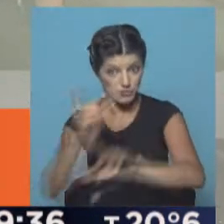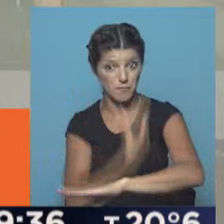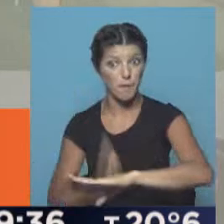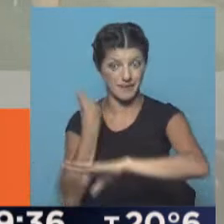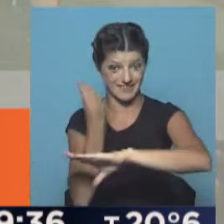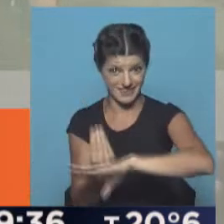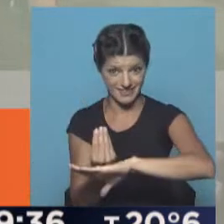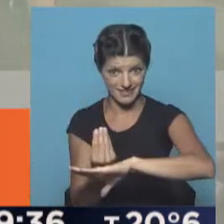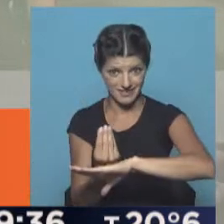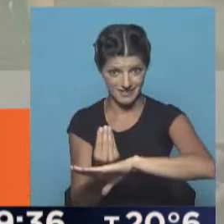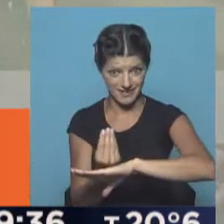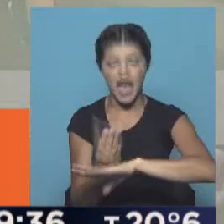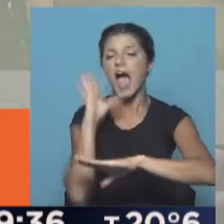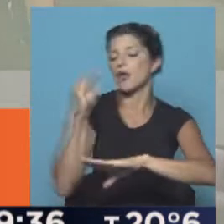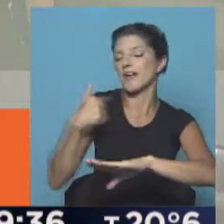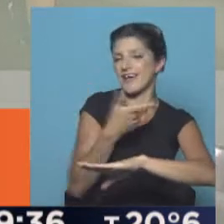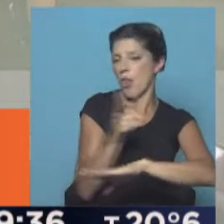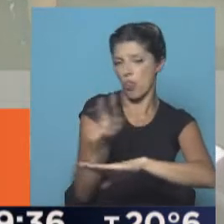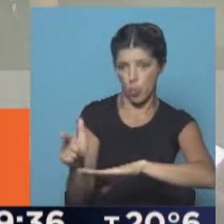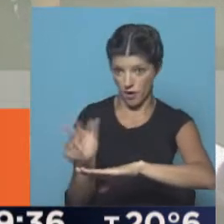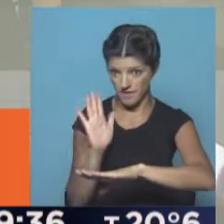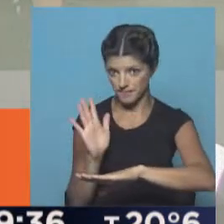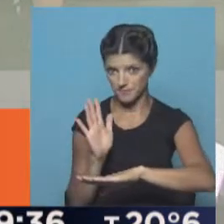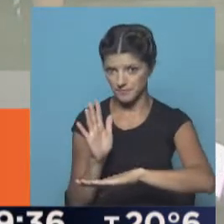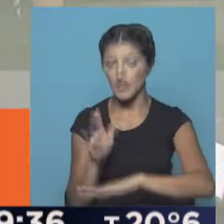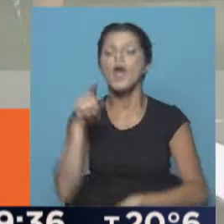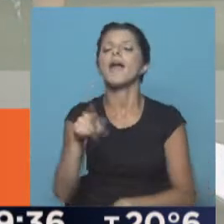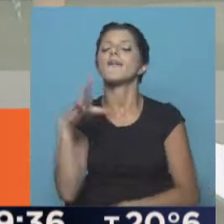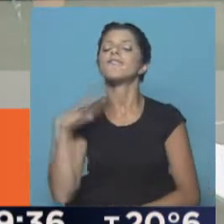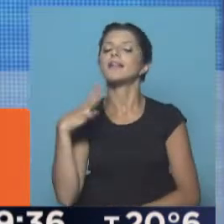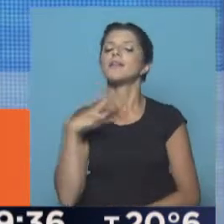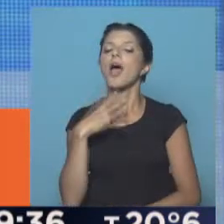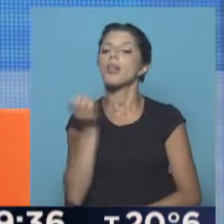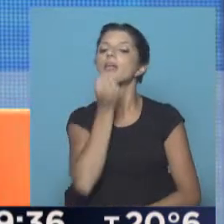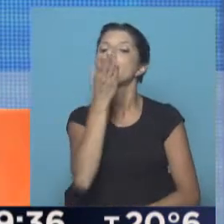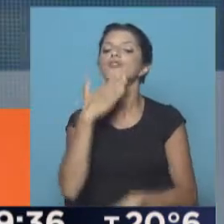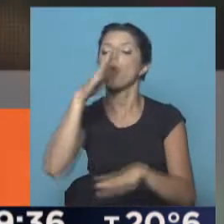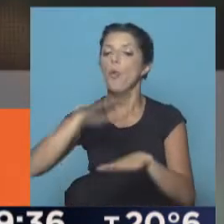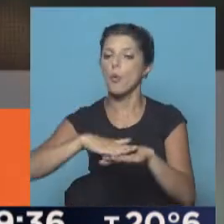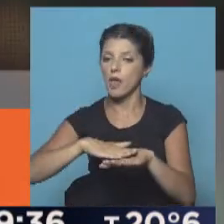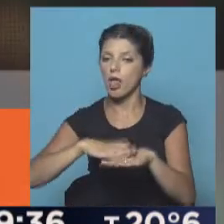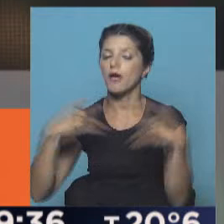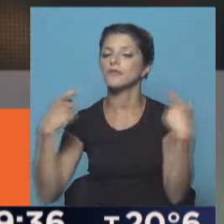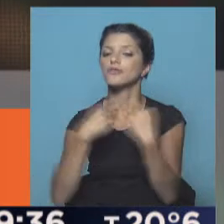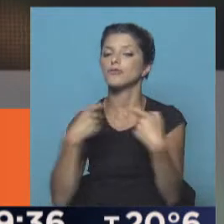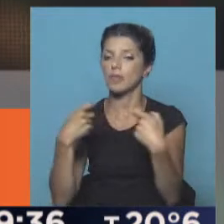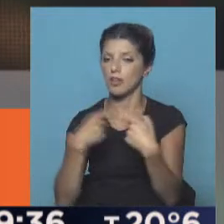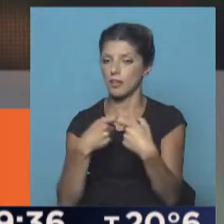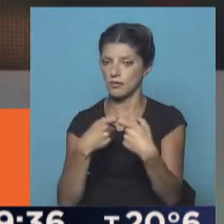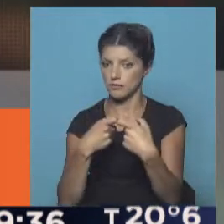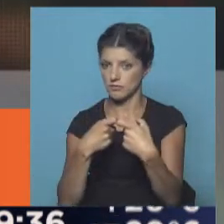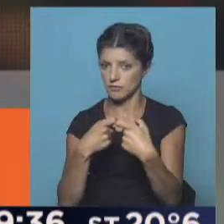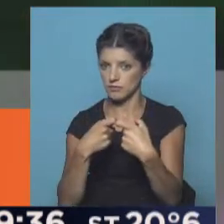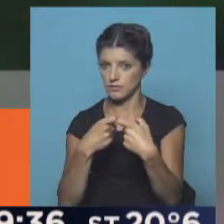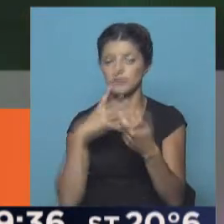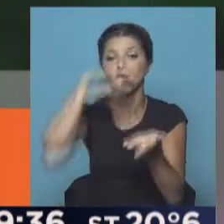su mandato, cosa que normalmente no sucede, por no haber declarado, no haber incluido en su declaración jurada una sociedad offshore